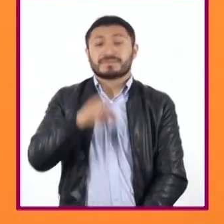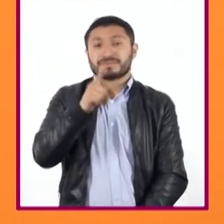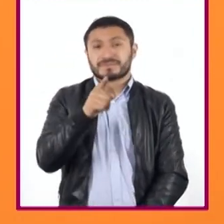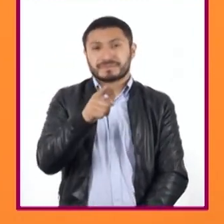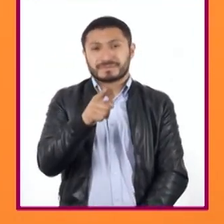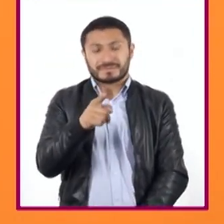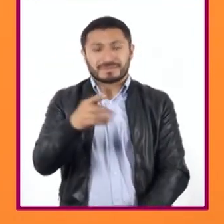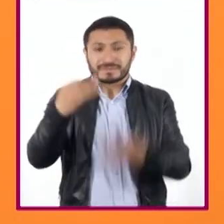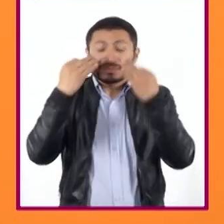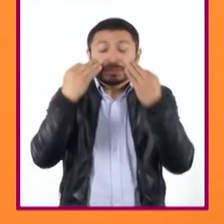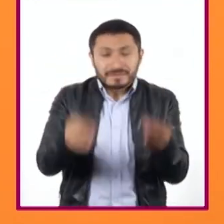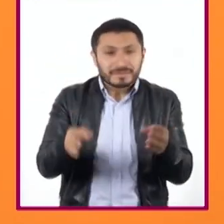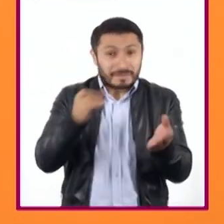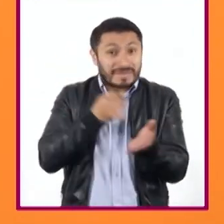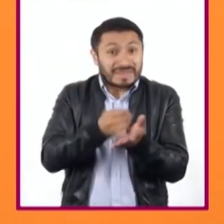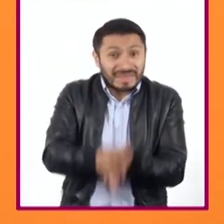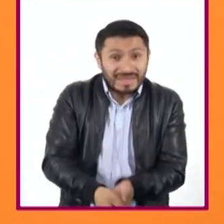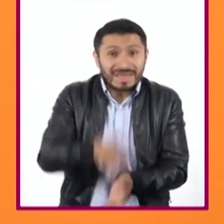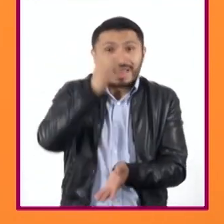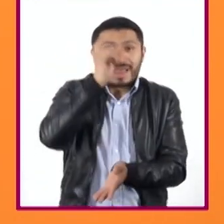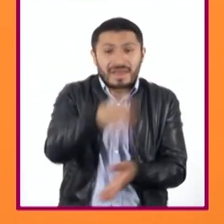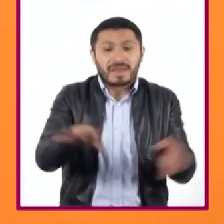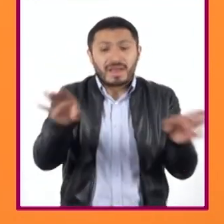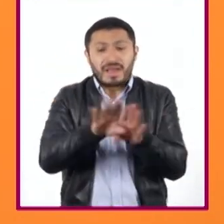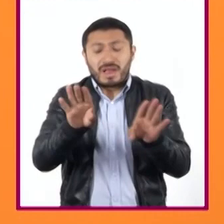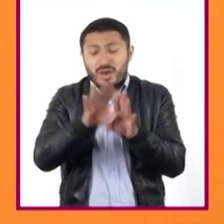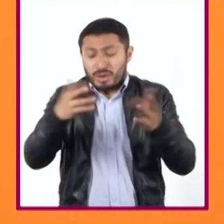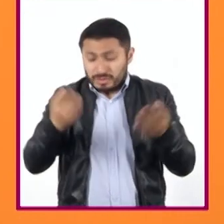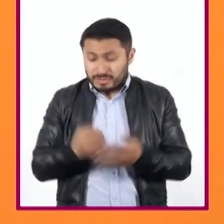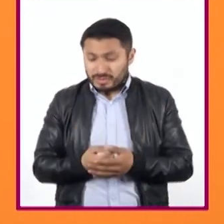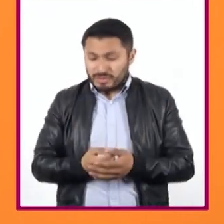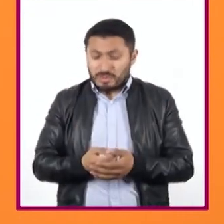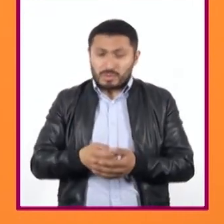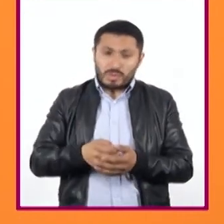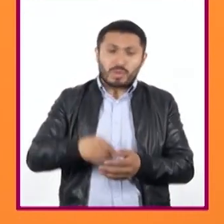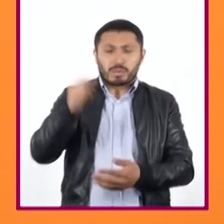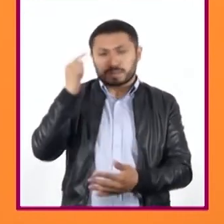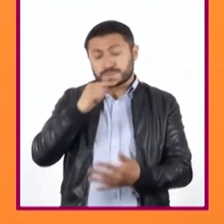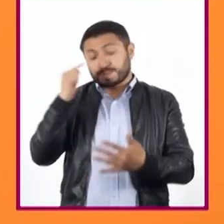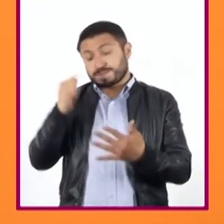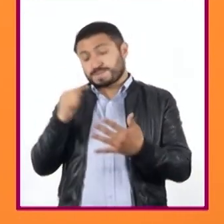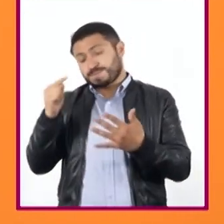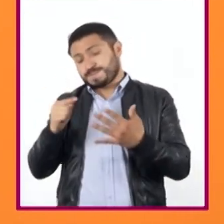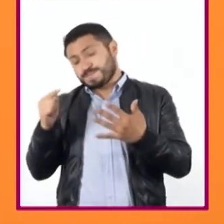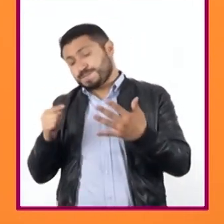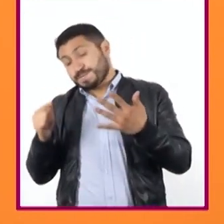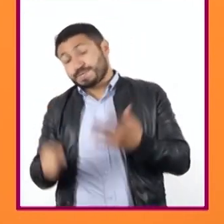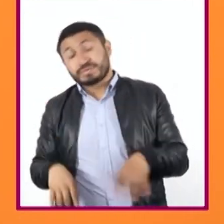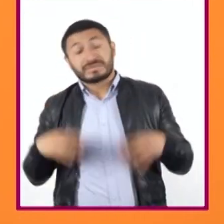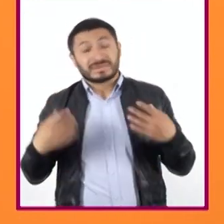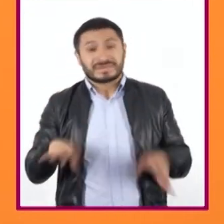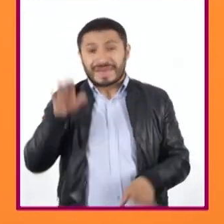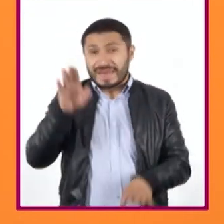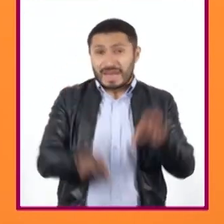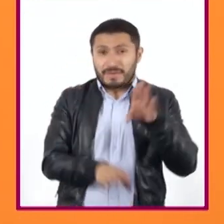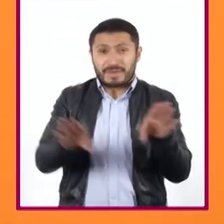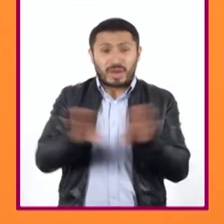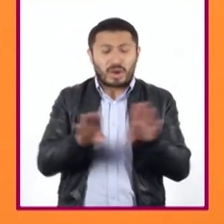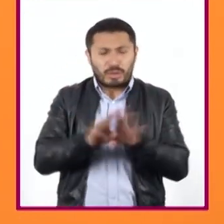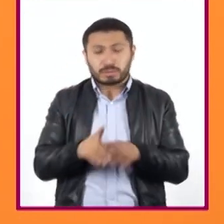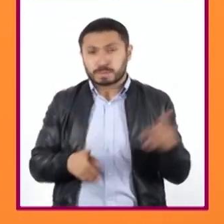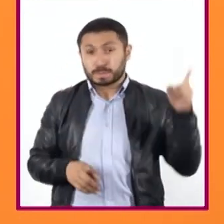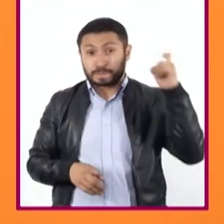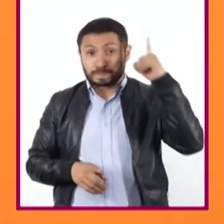tomar decisiones implica tener en cuenta muchos aspectos y en ocasiones pueden resultar